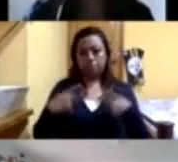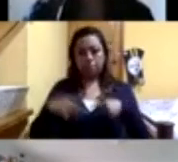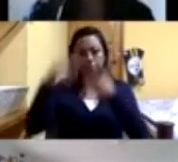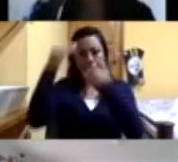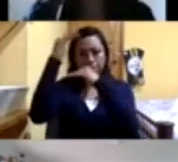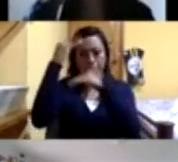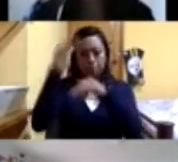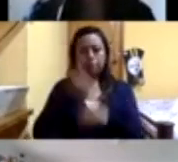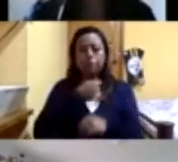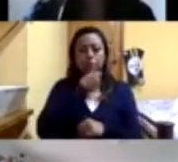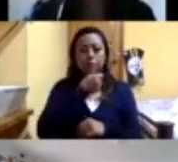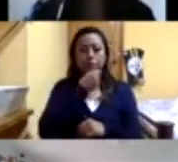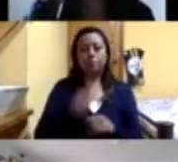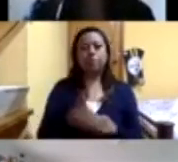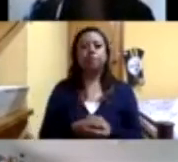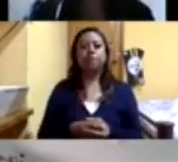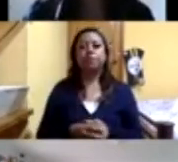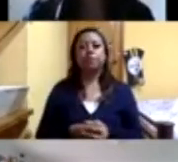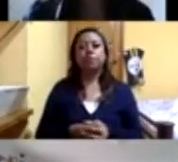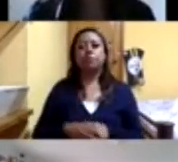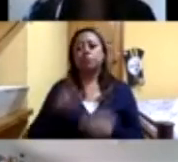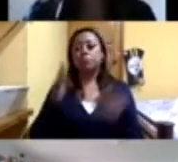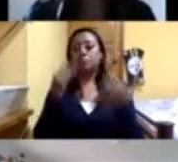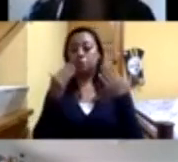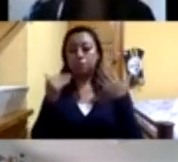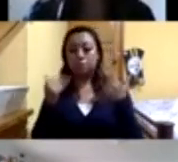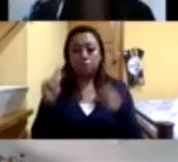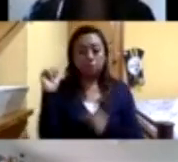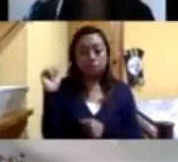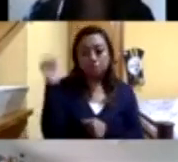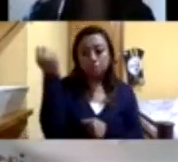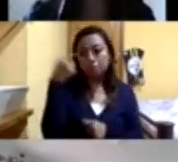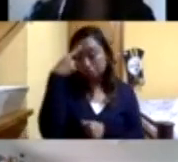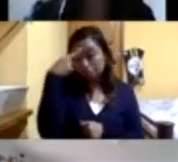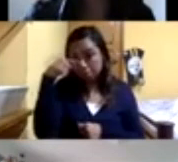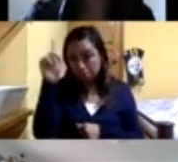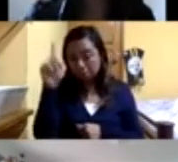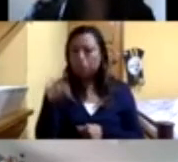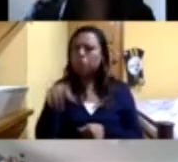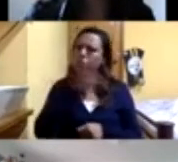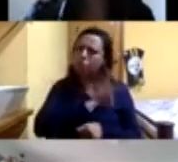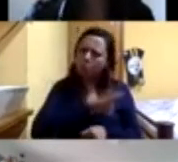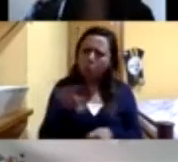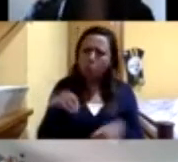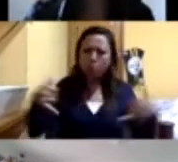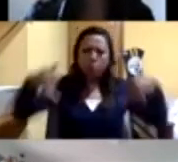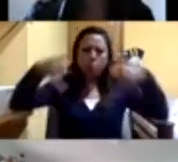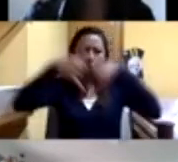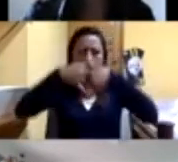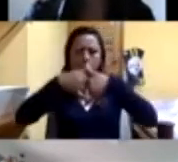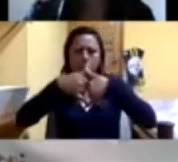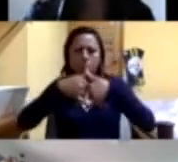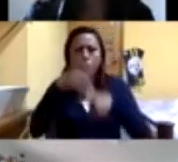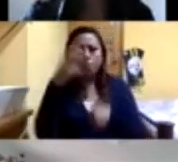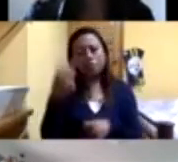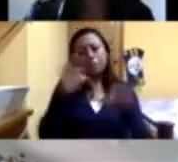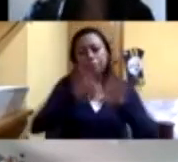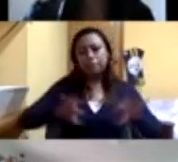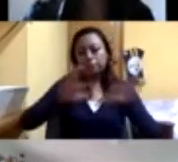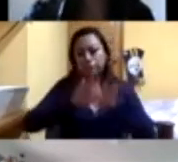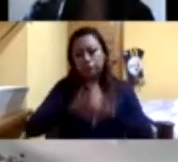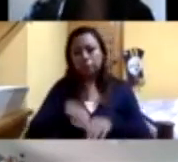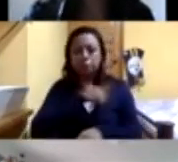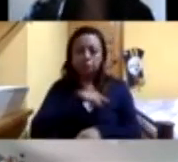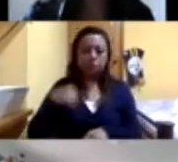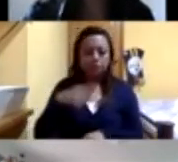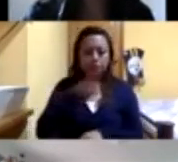nada de tecnología, es más fácil y es muy bueno que llamen por teléfono. Por teléfono también proporcionamos asesorías y los podemos ayudar a